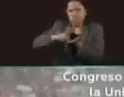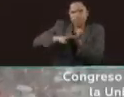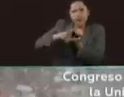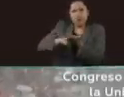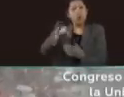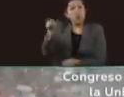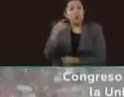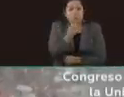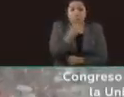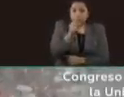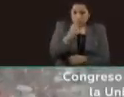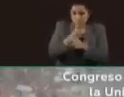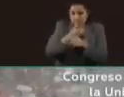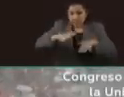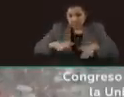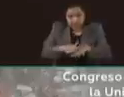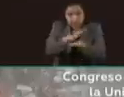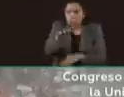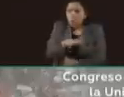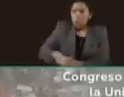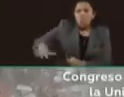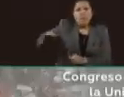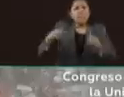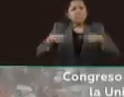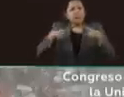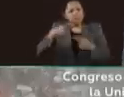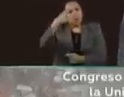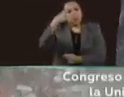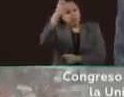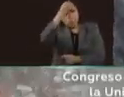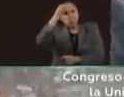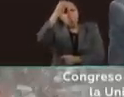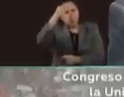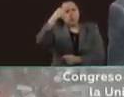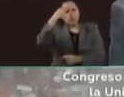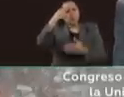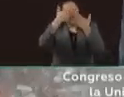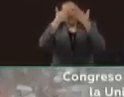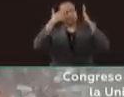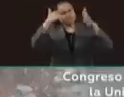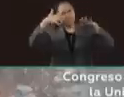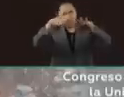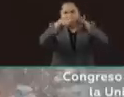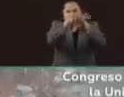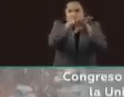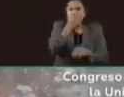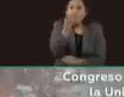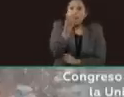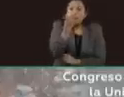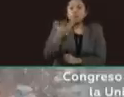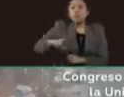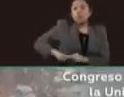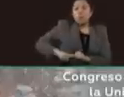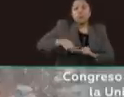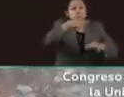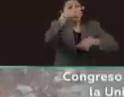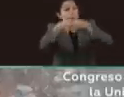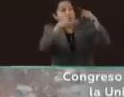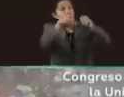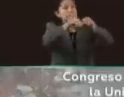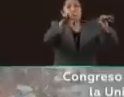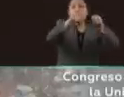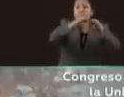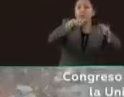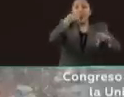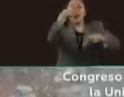revolución pacífica de las conciencias dejaron de ser un lema de campaña o de gobierno para revitalizar la política y convertirse realmente en un